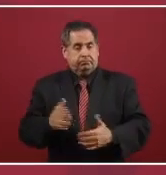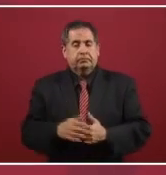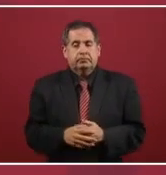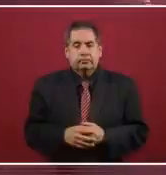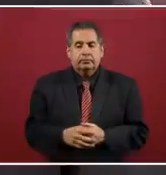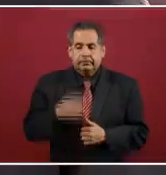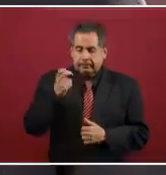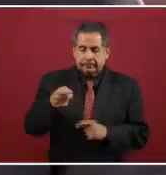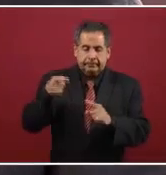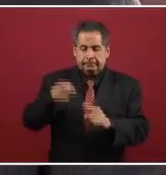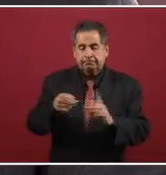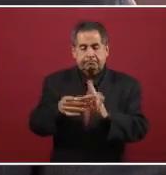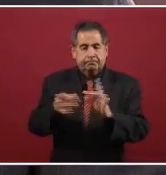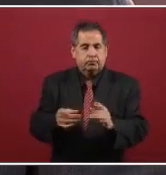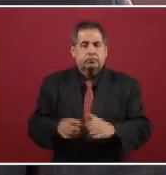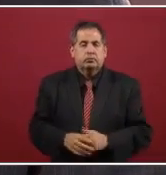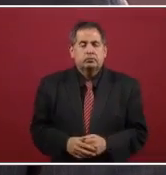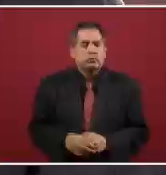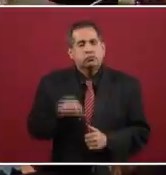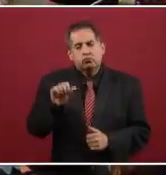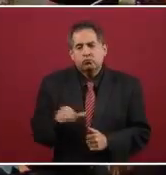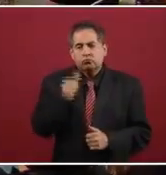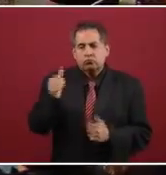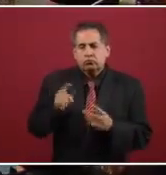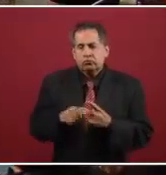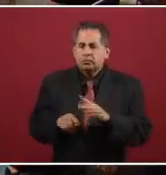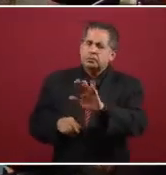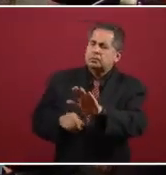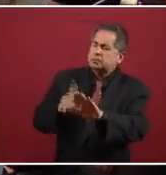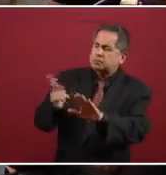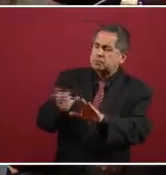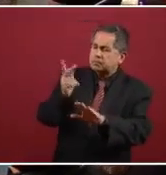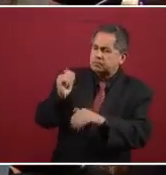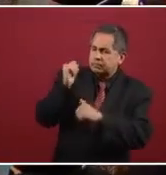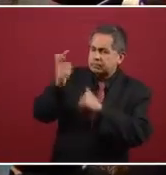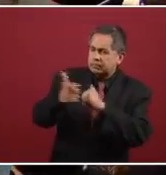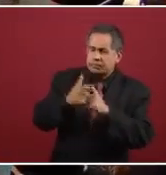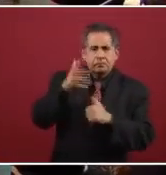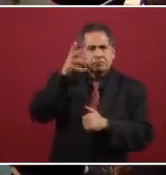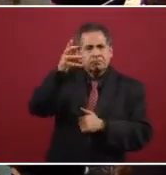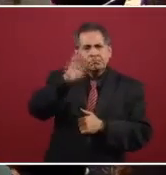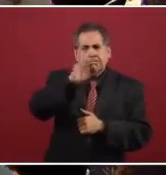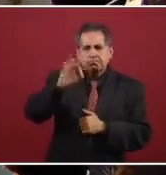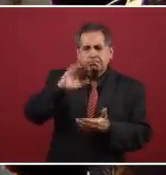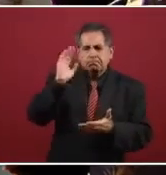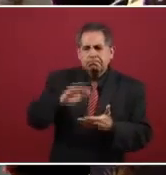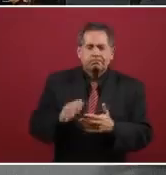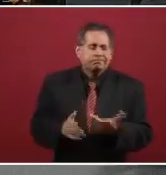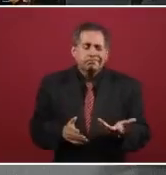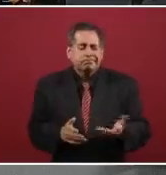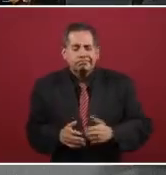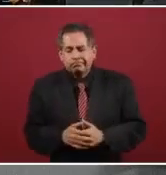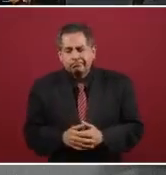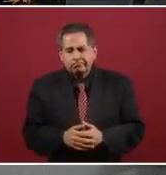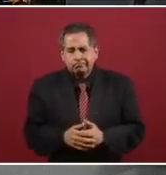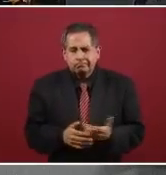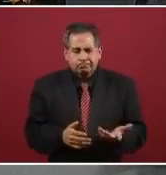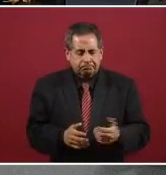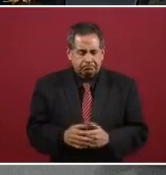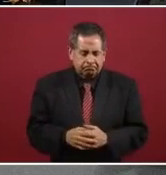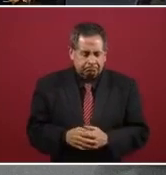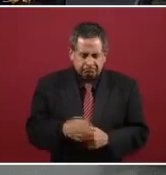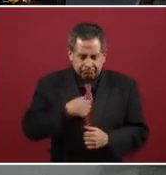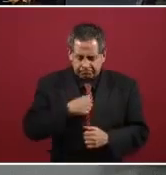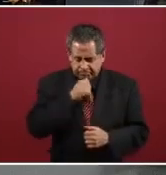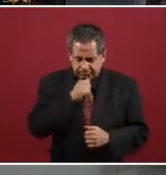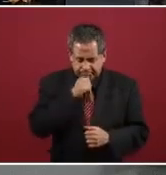Entonces, en eso estamos. Lo otro. ¿Pero alguna cifra de reducción, algún porcentaje de reducción de pobreza no daría? No